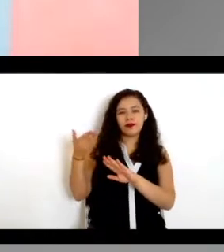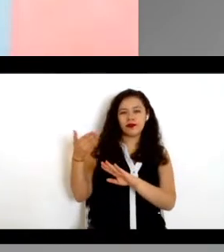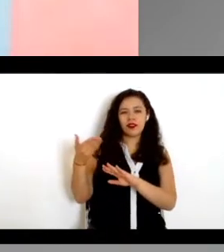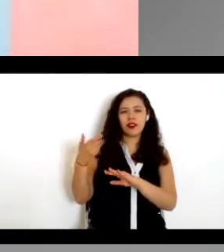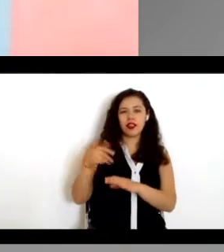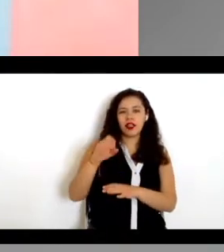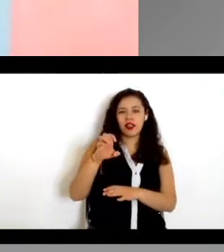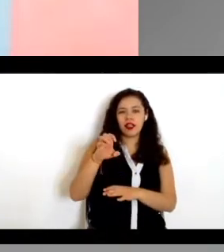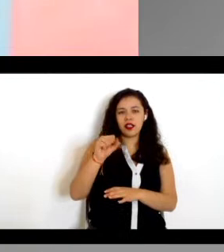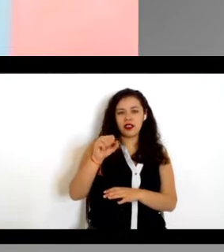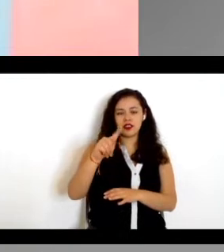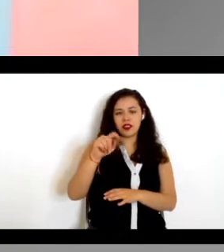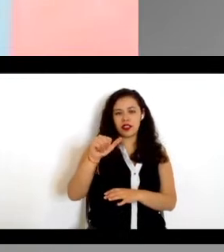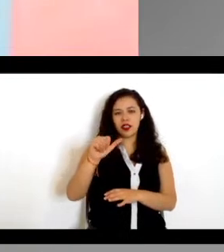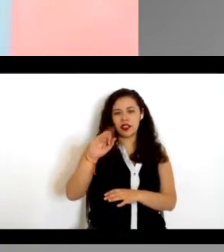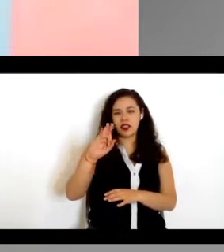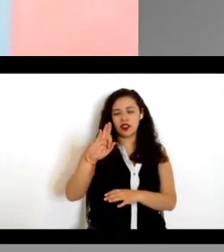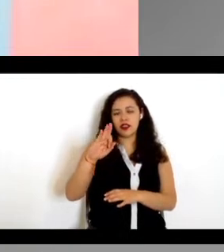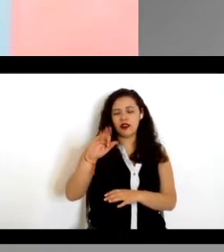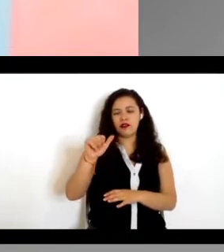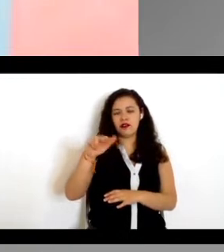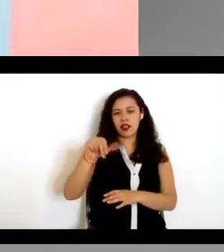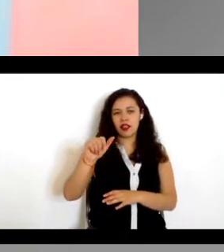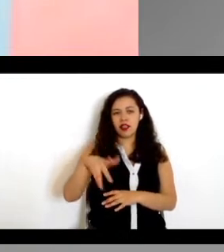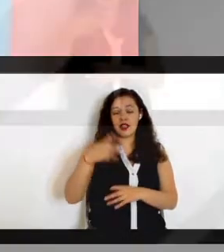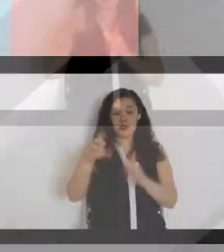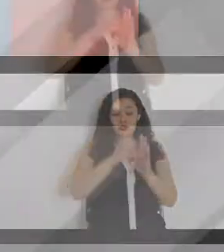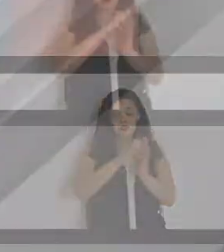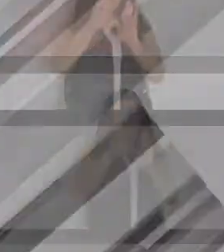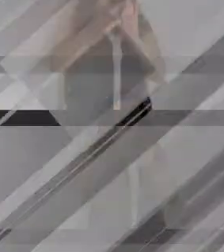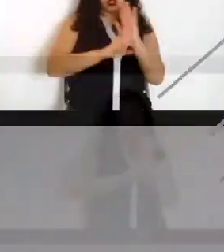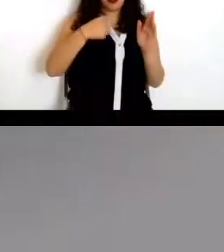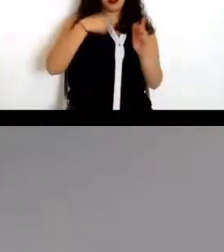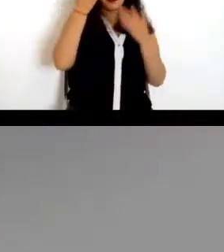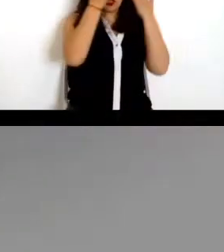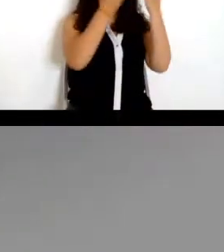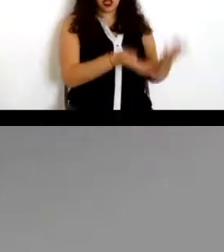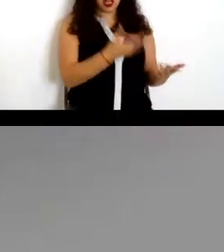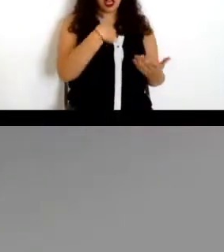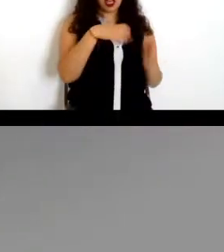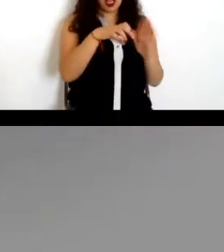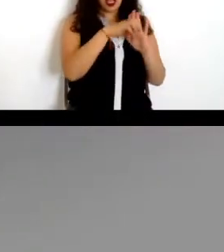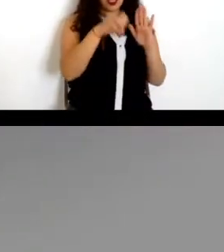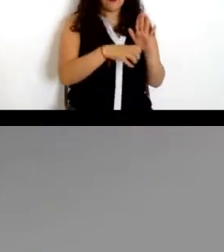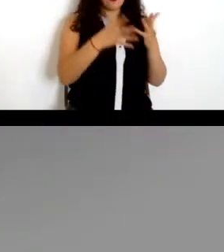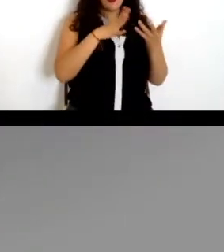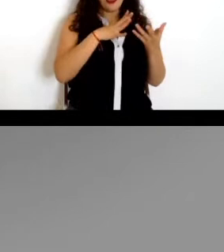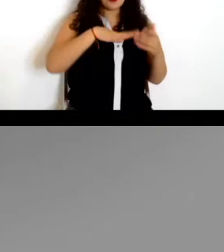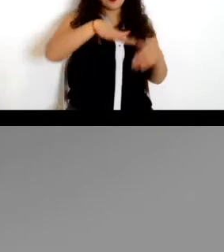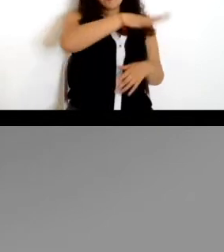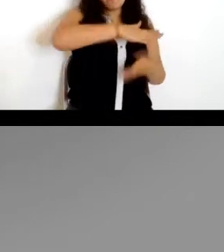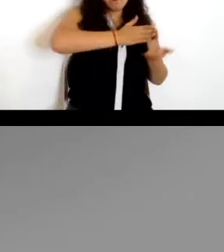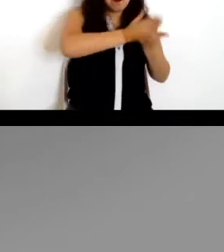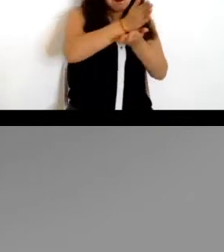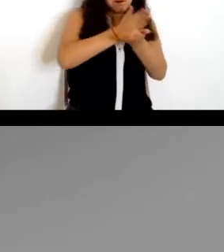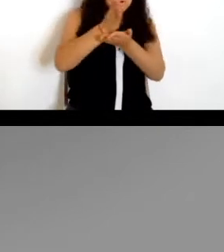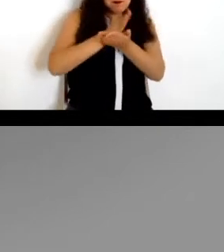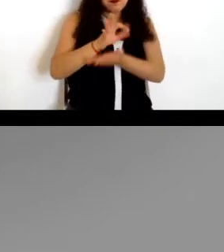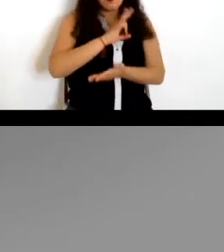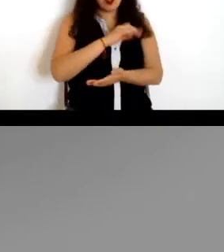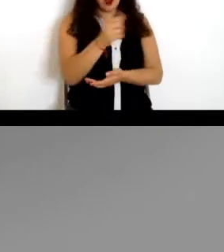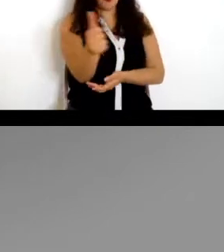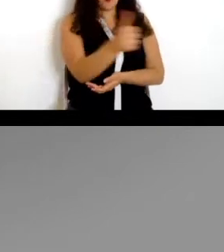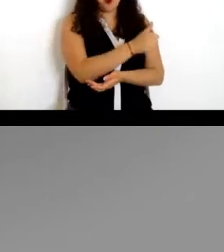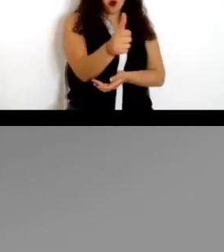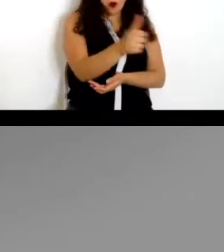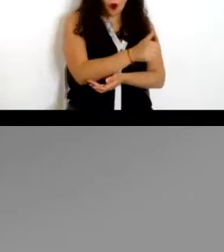es predicar con el ejemplo y las instituciones como la Ibero, pues cuentan con una infraestructura accesible, accesible en la cual